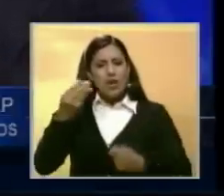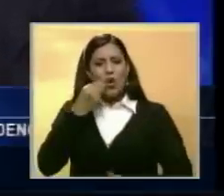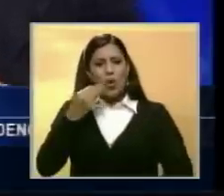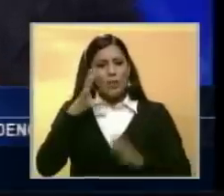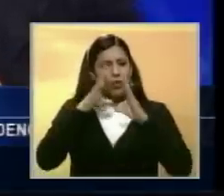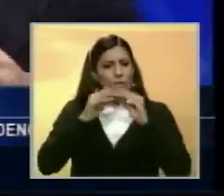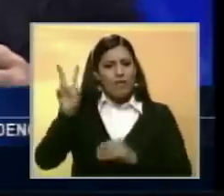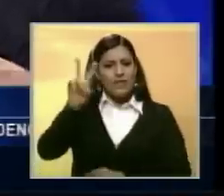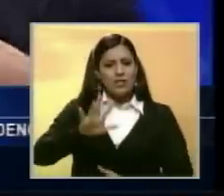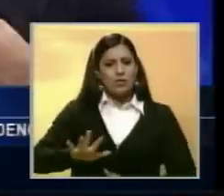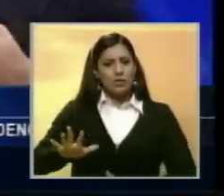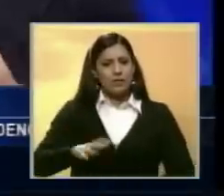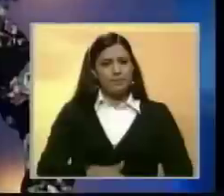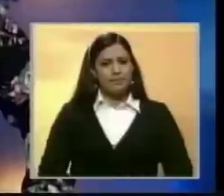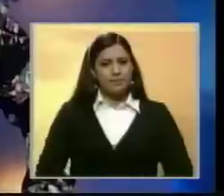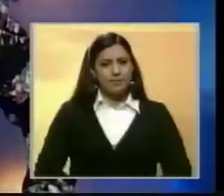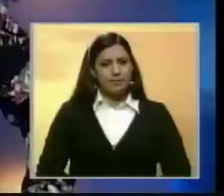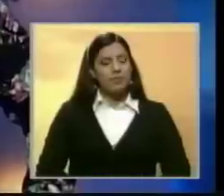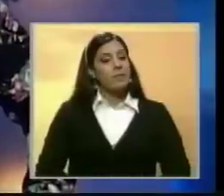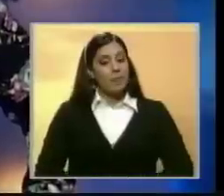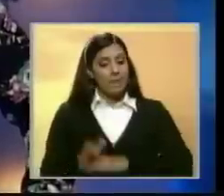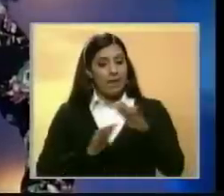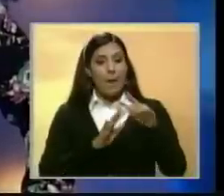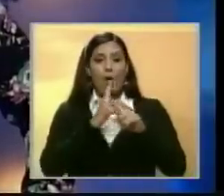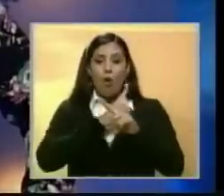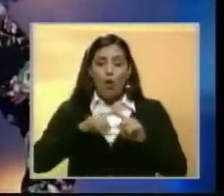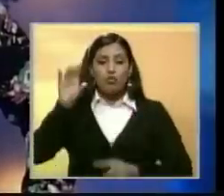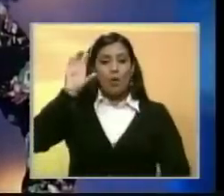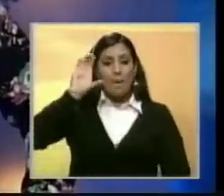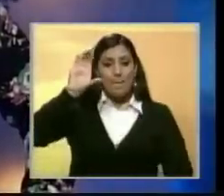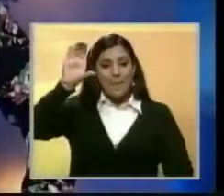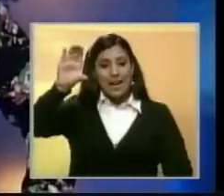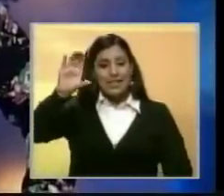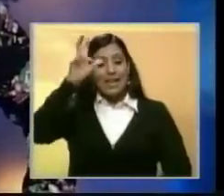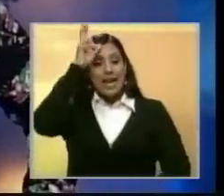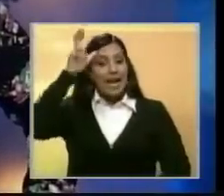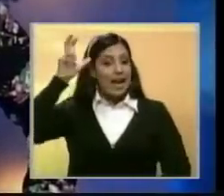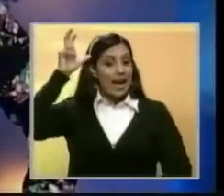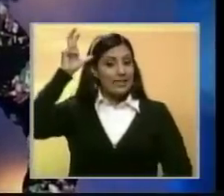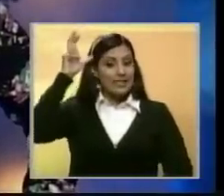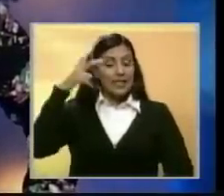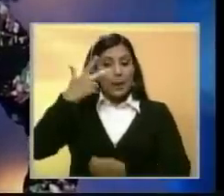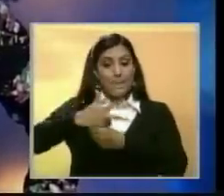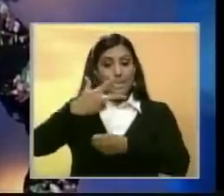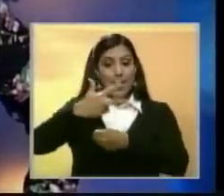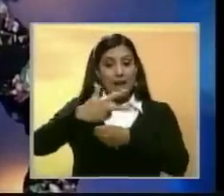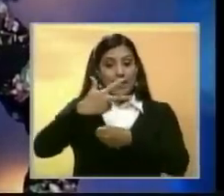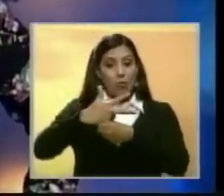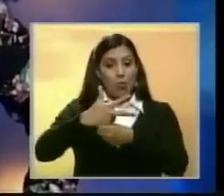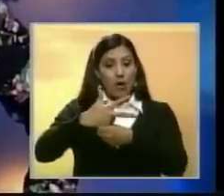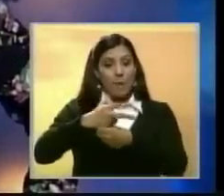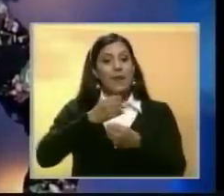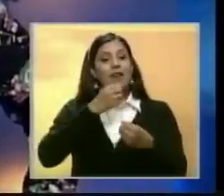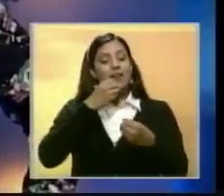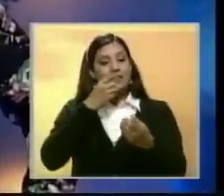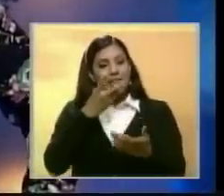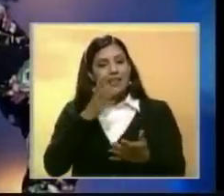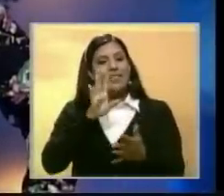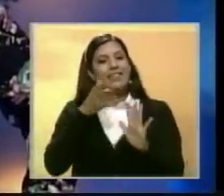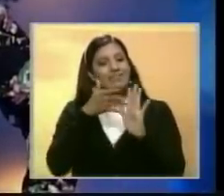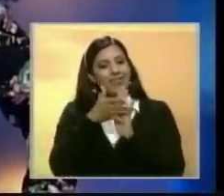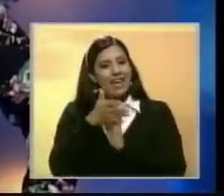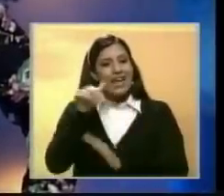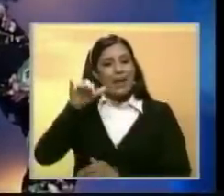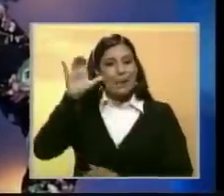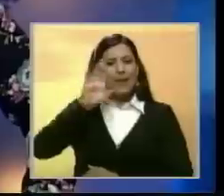alimentos en todo el país. Más allá de nuestras fronteras, el canciller paraguayo Eladio Loizaga señaló que